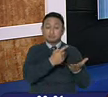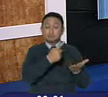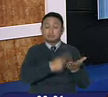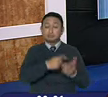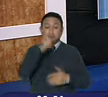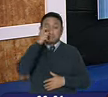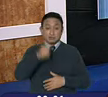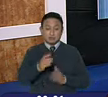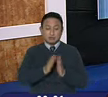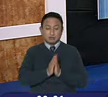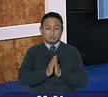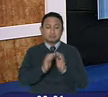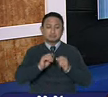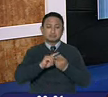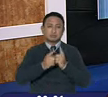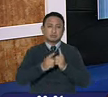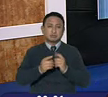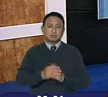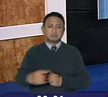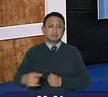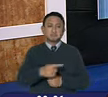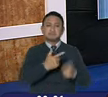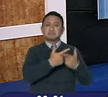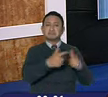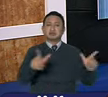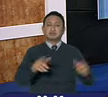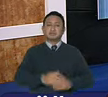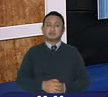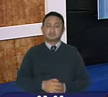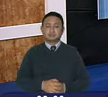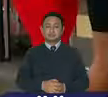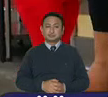pidió medidas alternativas y quedó en libertad.